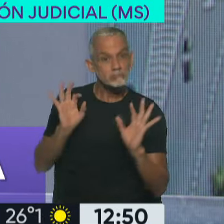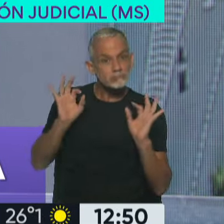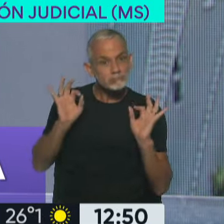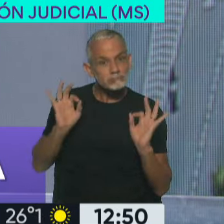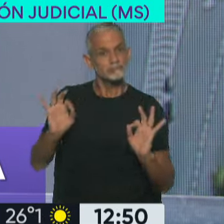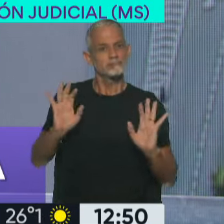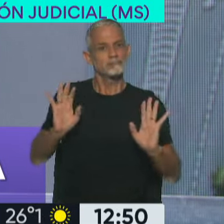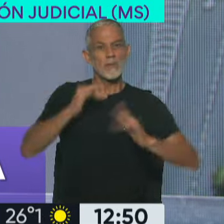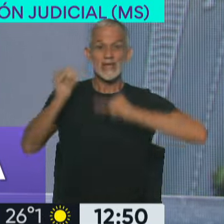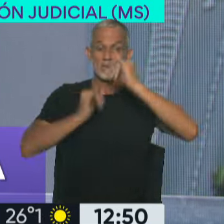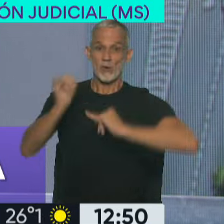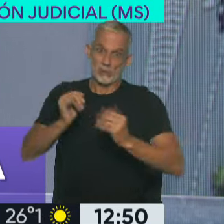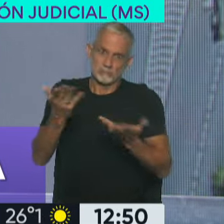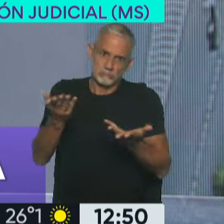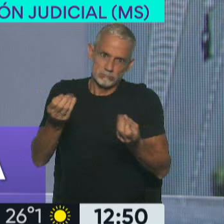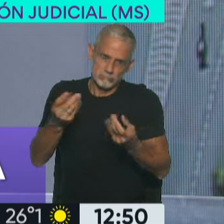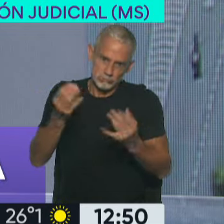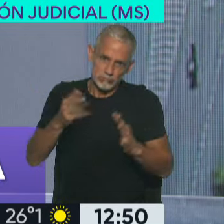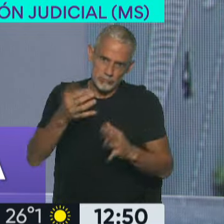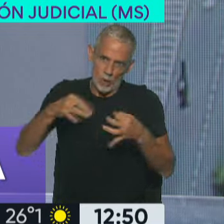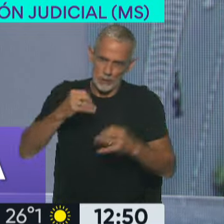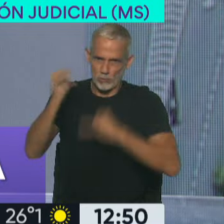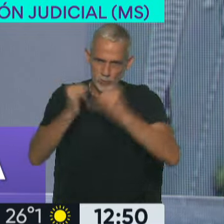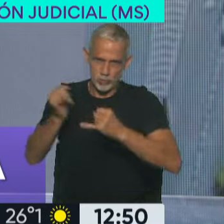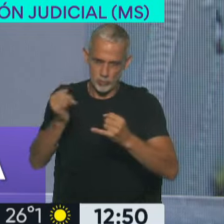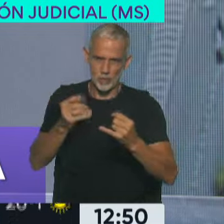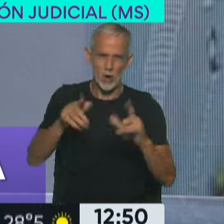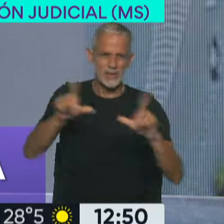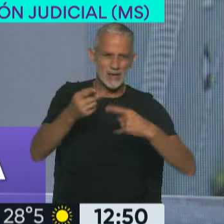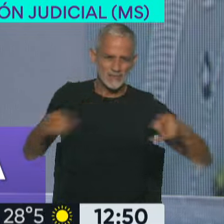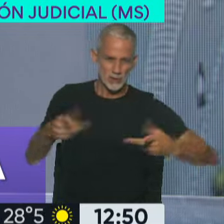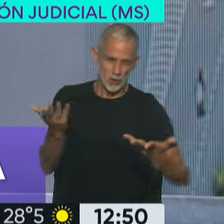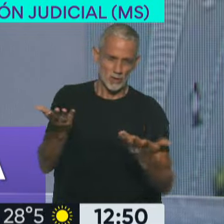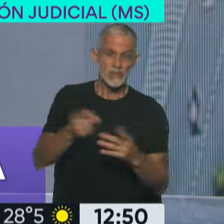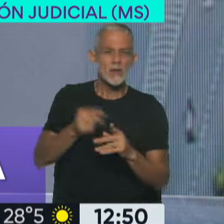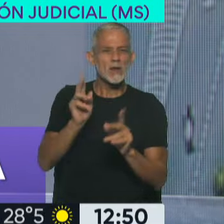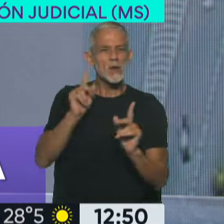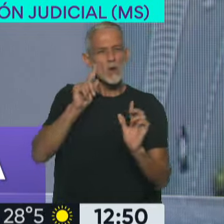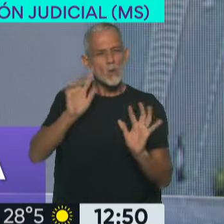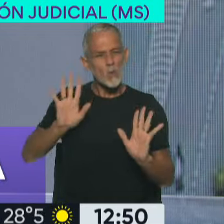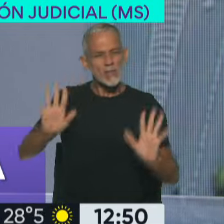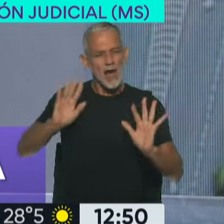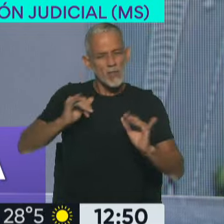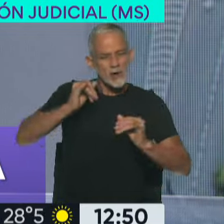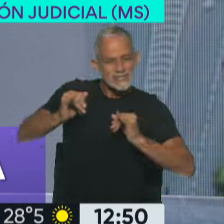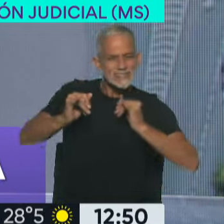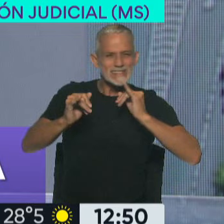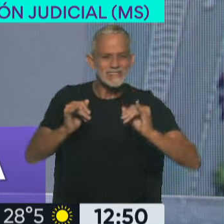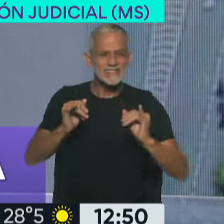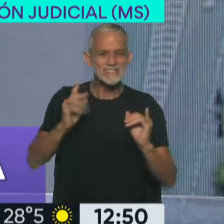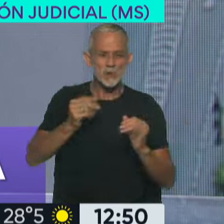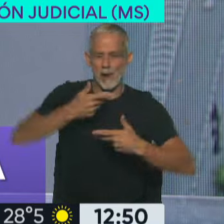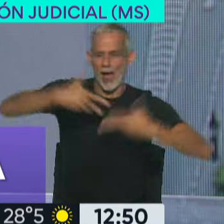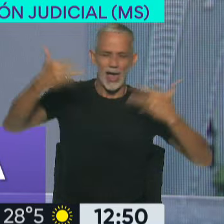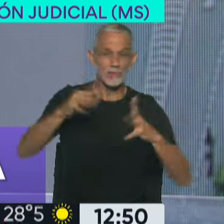tuvo, primero al informar, como es su obligación, a la comunidad por intermedio de ustedes, pero también el cuidado que en sus palabras, para